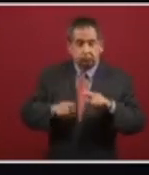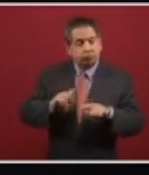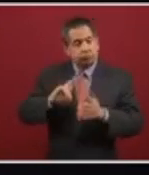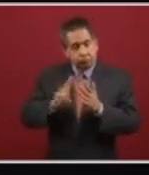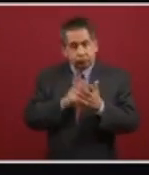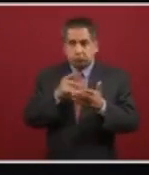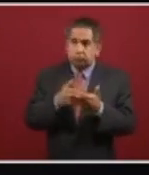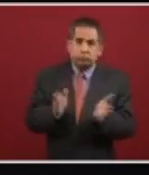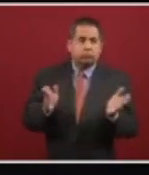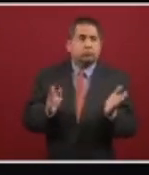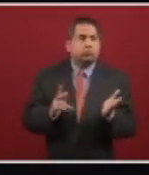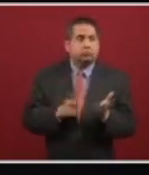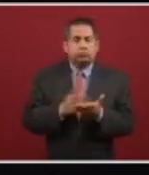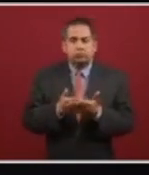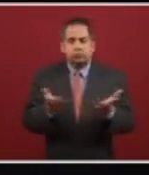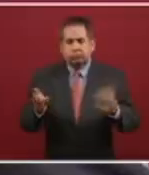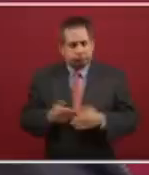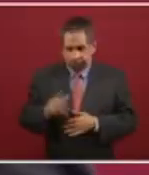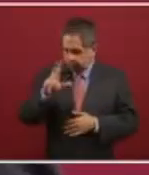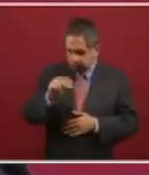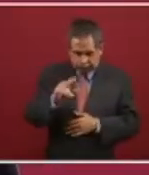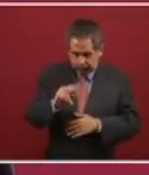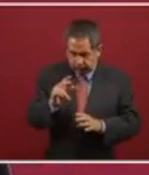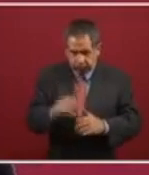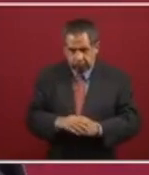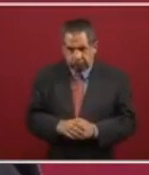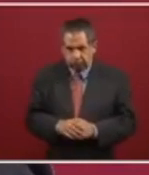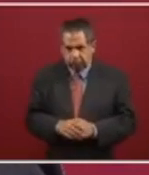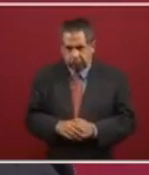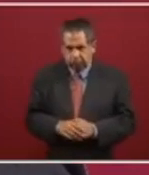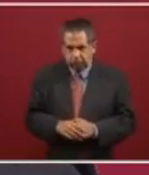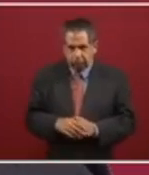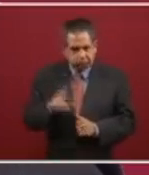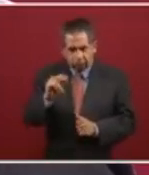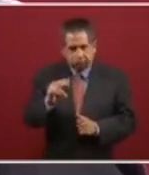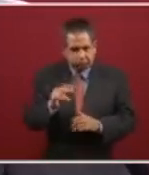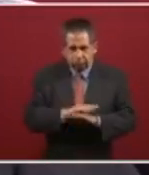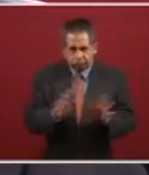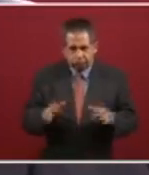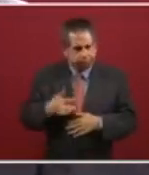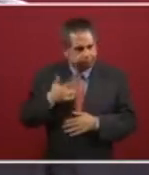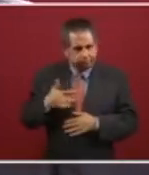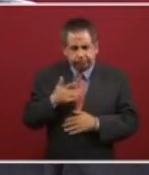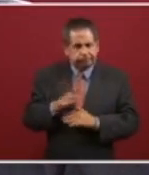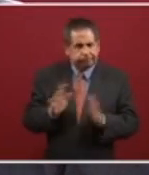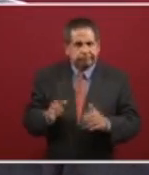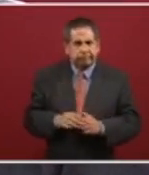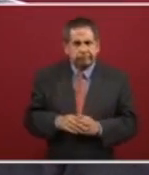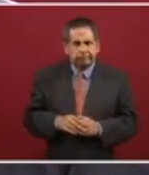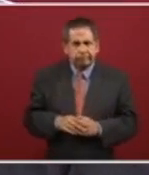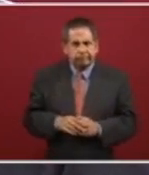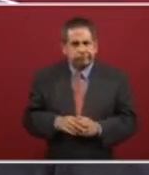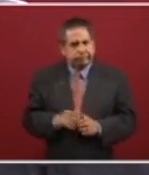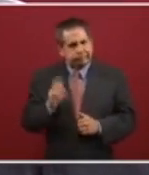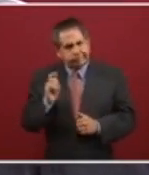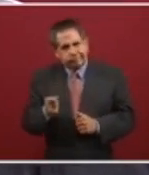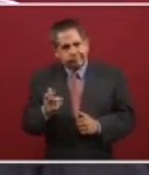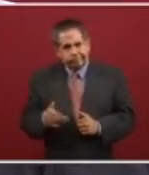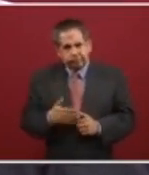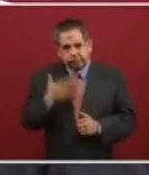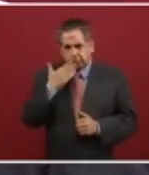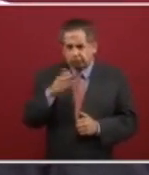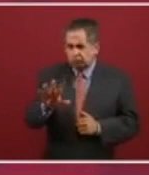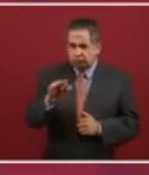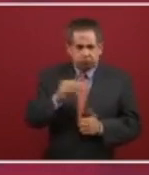abriría nuevamente el concurso? No, no, no. Siento que fue buena